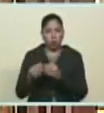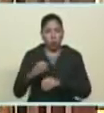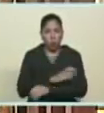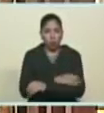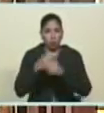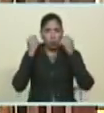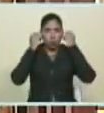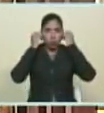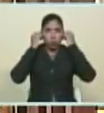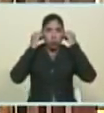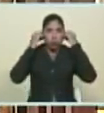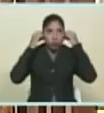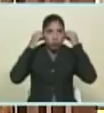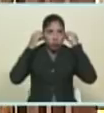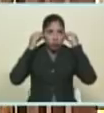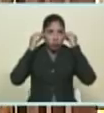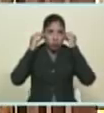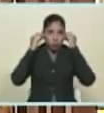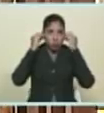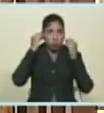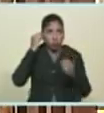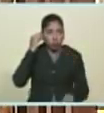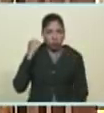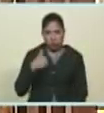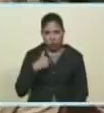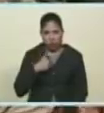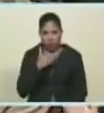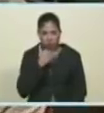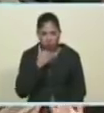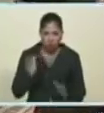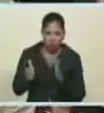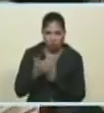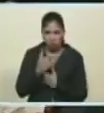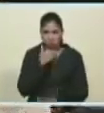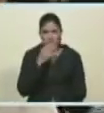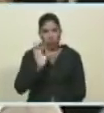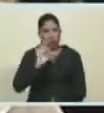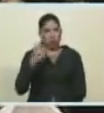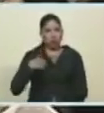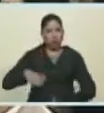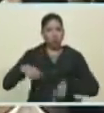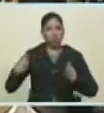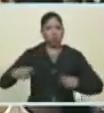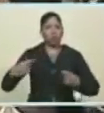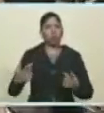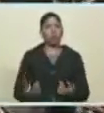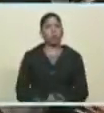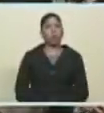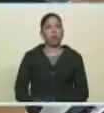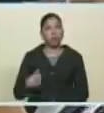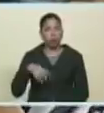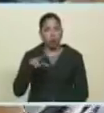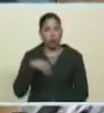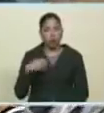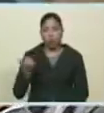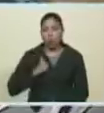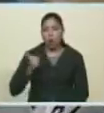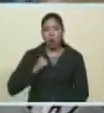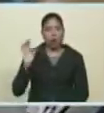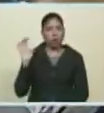yo sí las tengo bien puestas. Yo no me escondo detrás de un grito de mentira y de fraude. Yo sí reconozco la realidad, sea la que